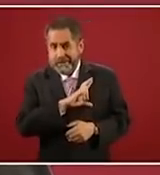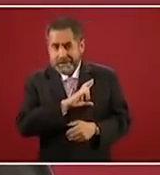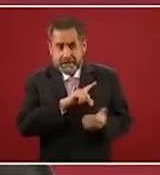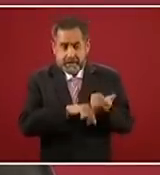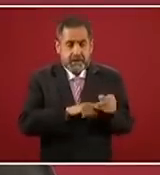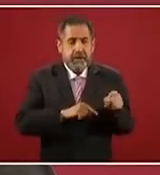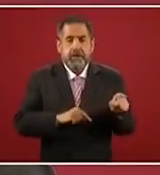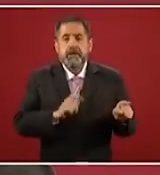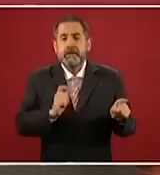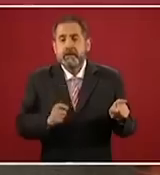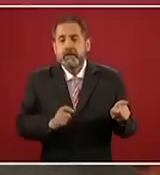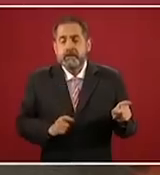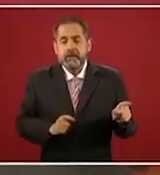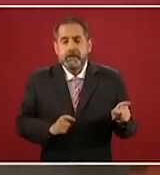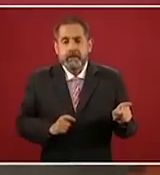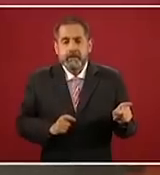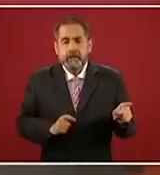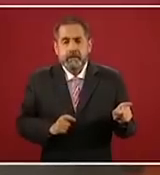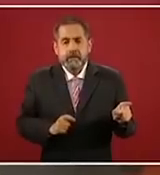privado,